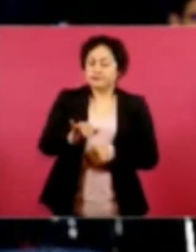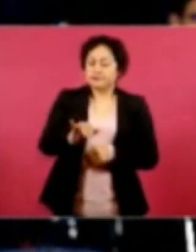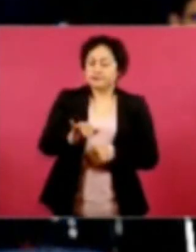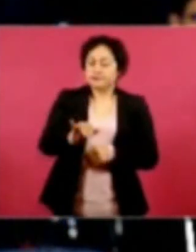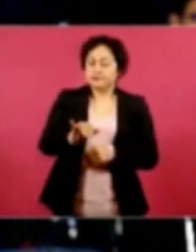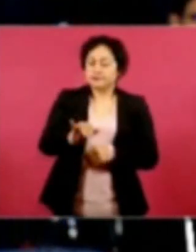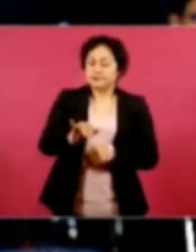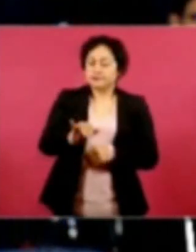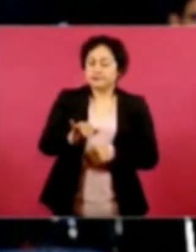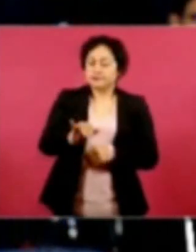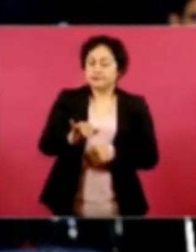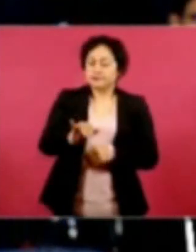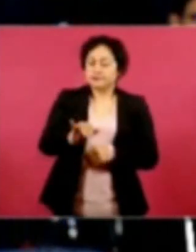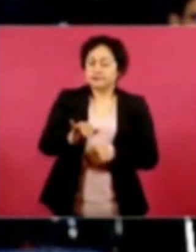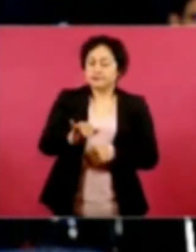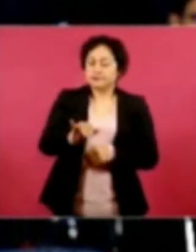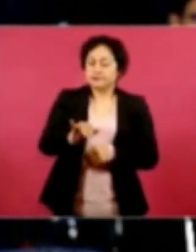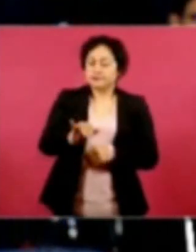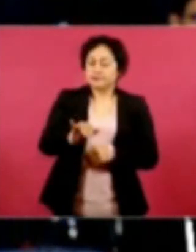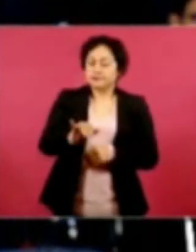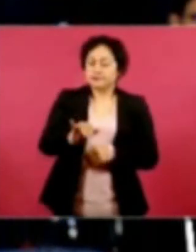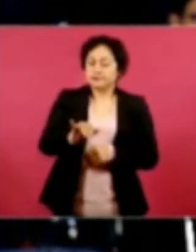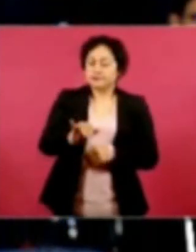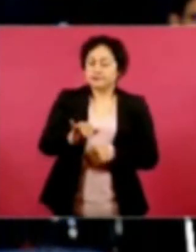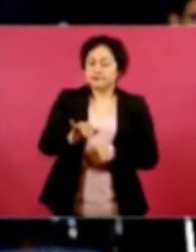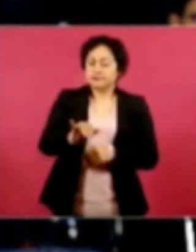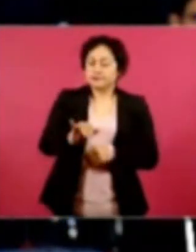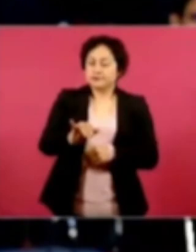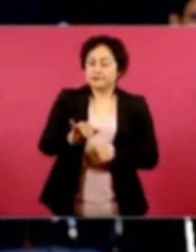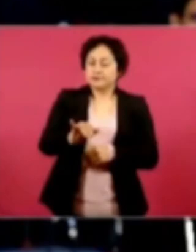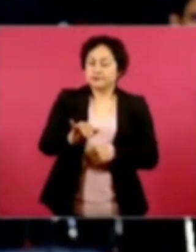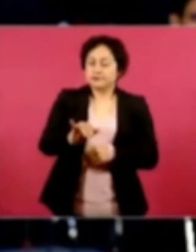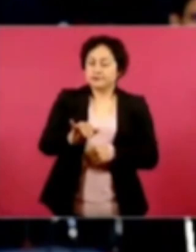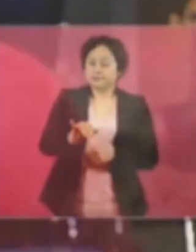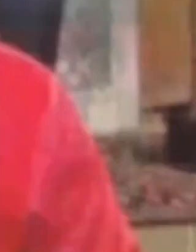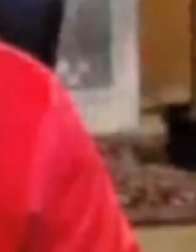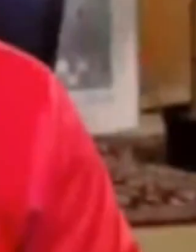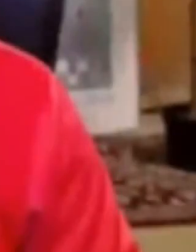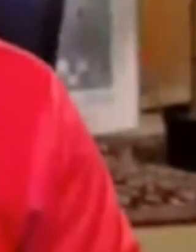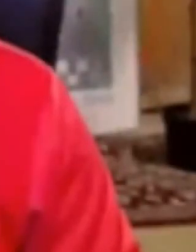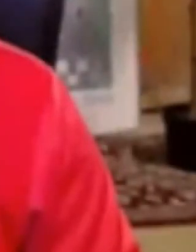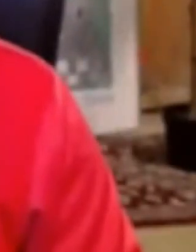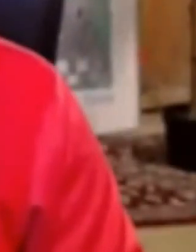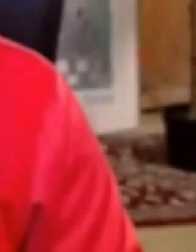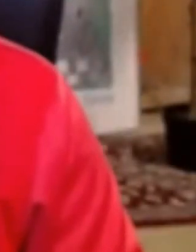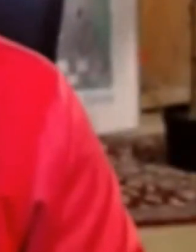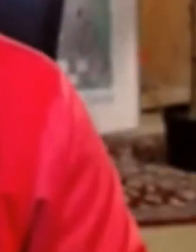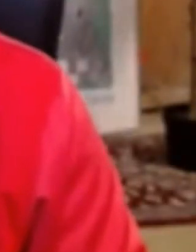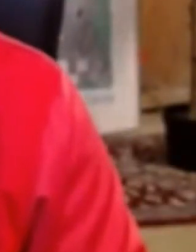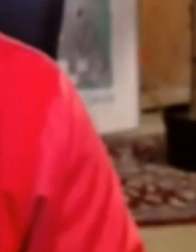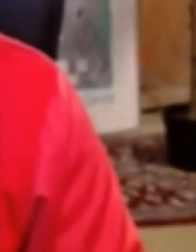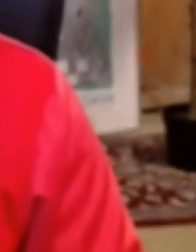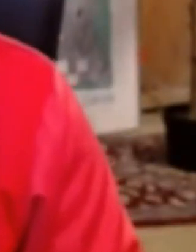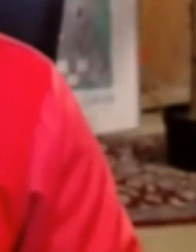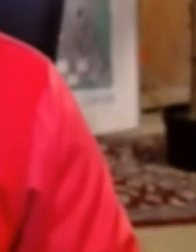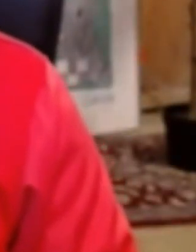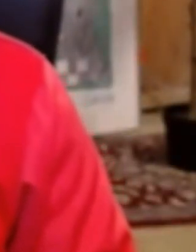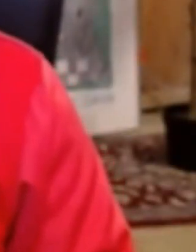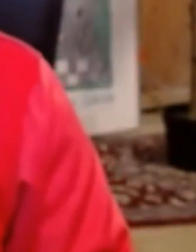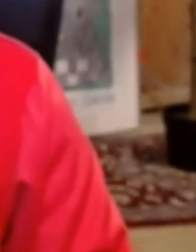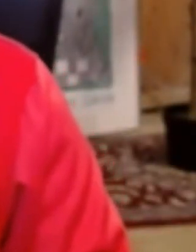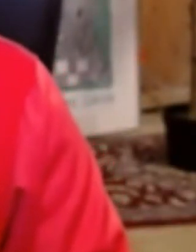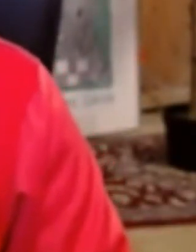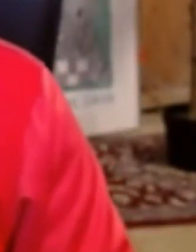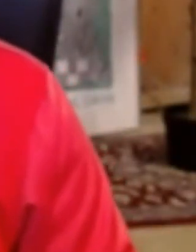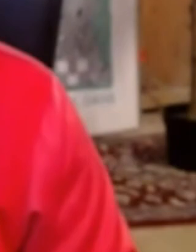no a la salida, la gente le dijo, bueno, pero hasta de lo que come su perro. Hasta de eso le dijeron, oye Ramos, tu